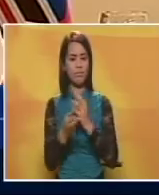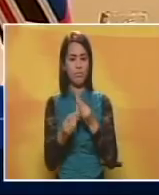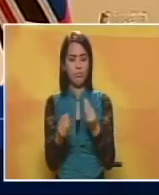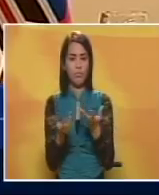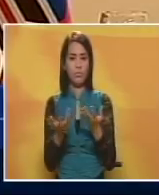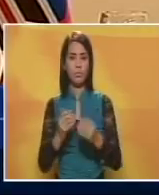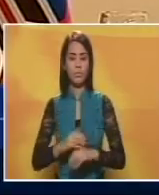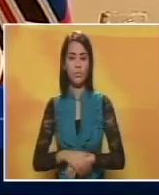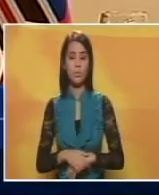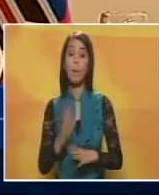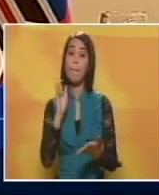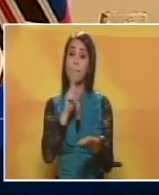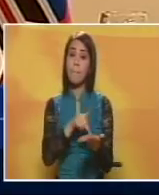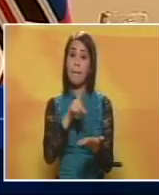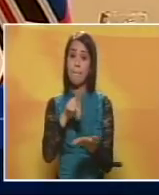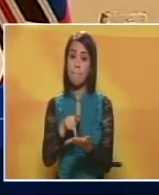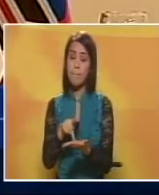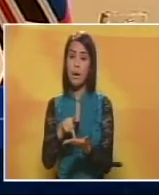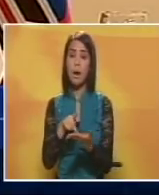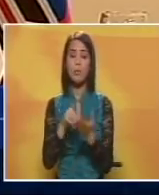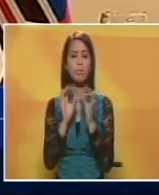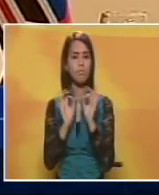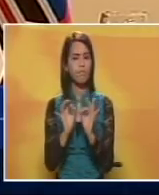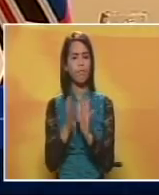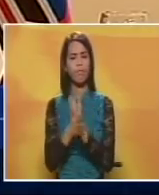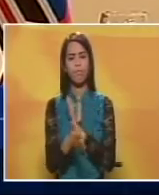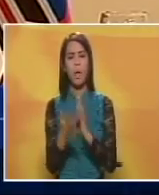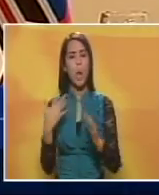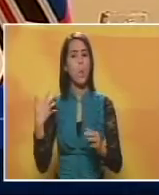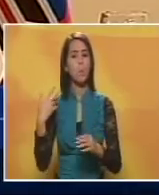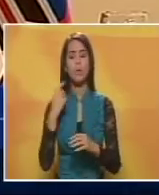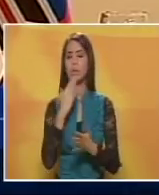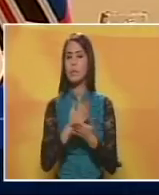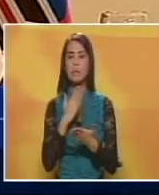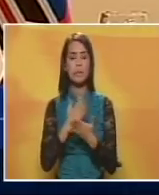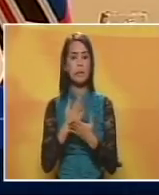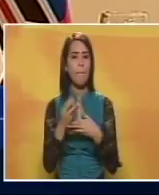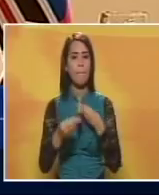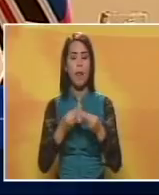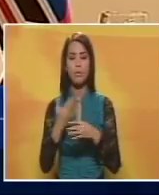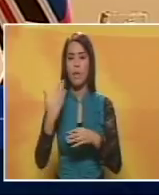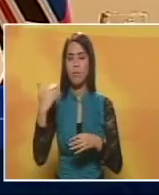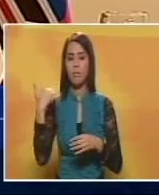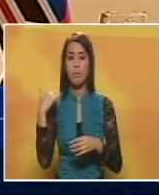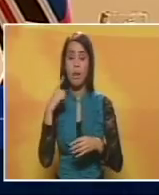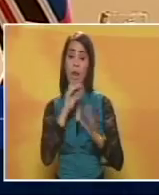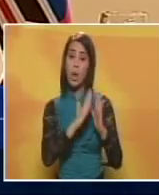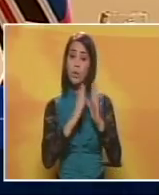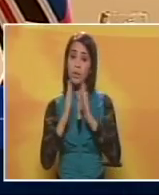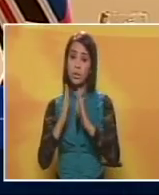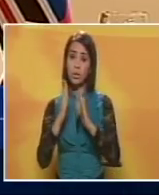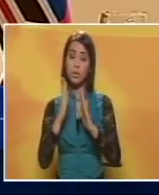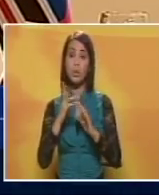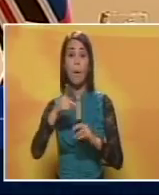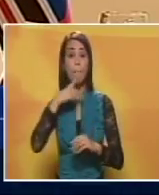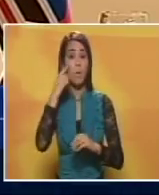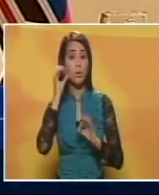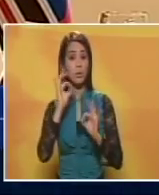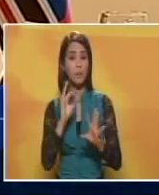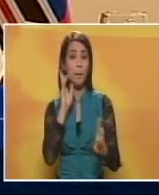venido participando activamente, como siempre se ha hecho, las organizaciones con fines